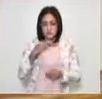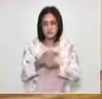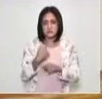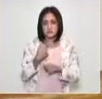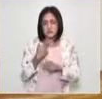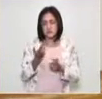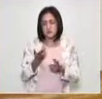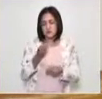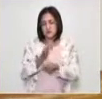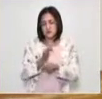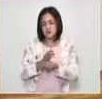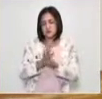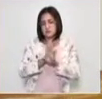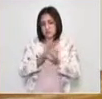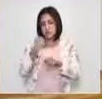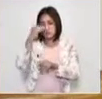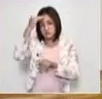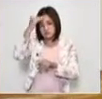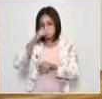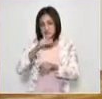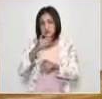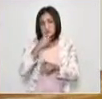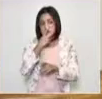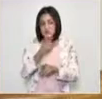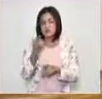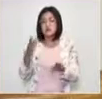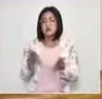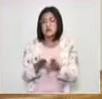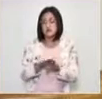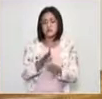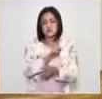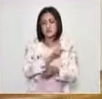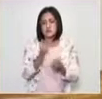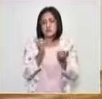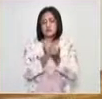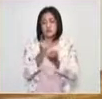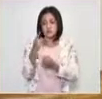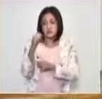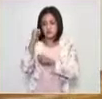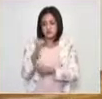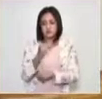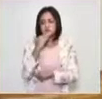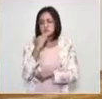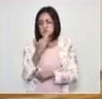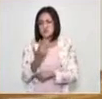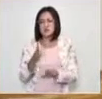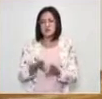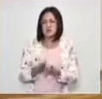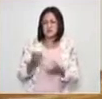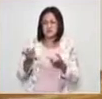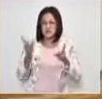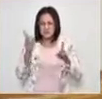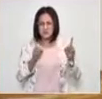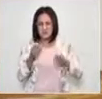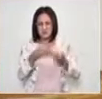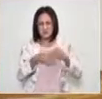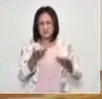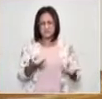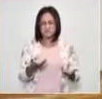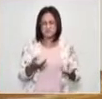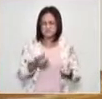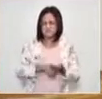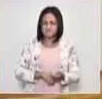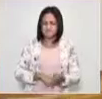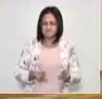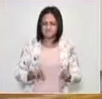cumplido. Pero sí califico que la imparcialidad de la autoridad está muy cuestionada. Muy